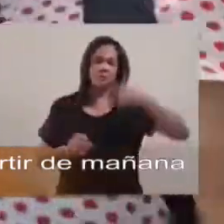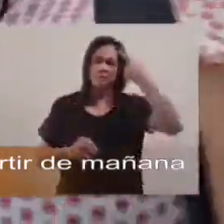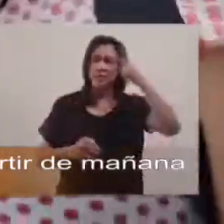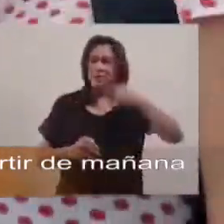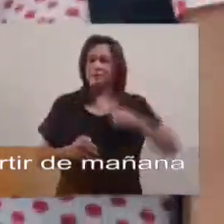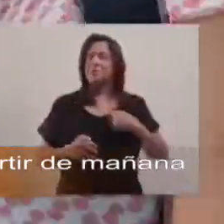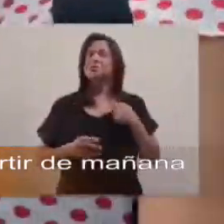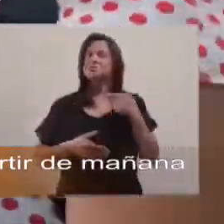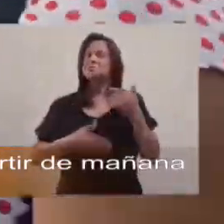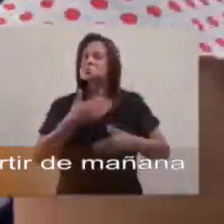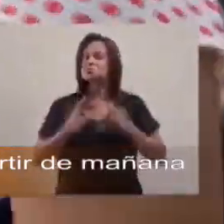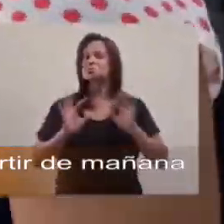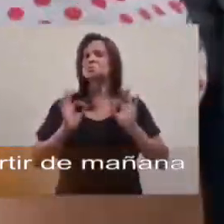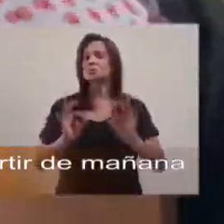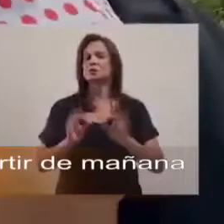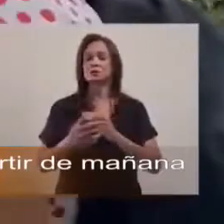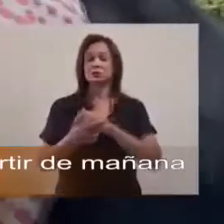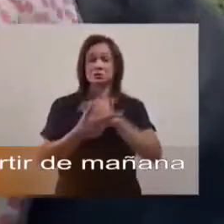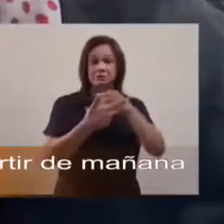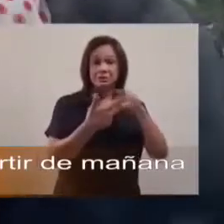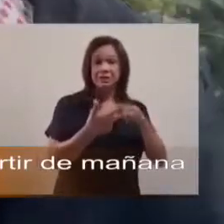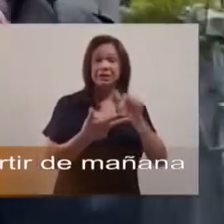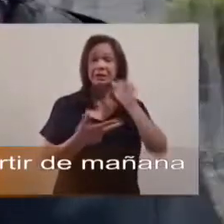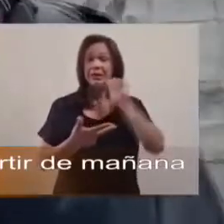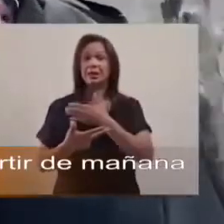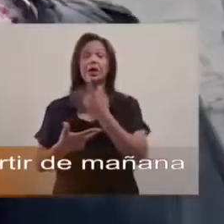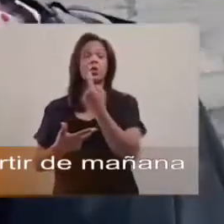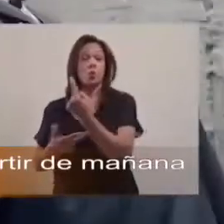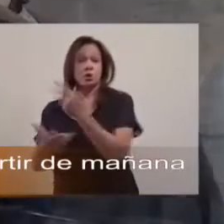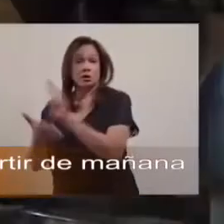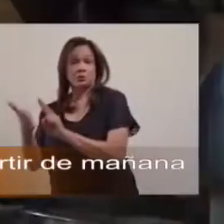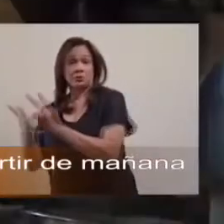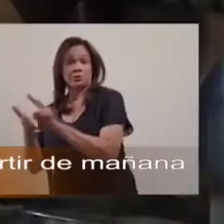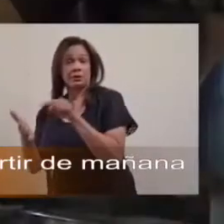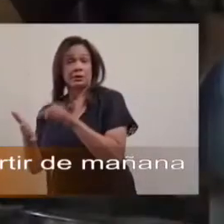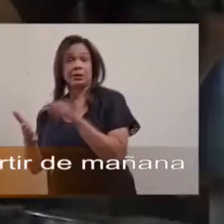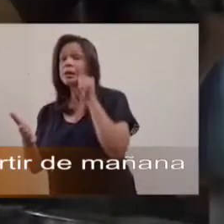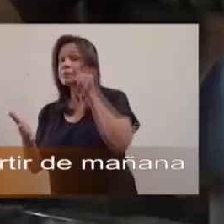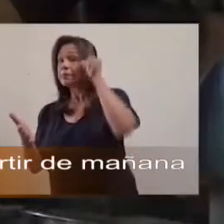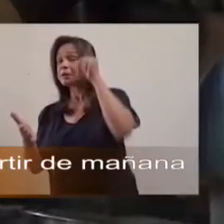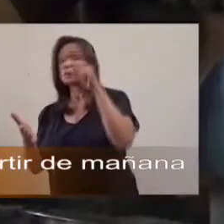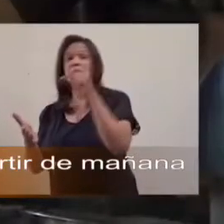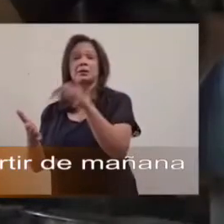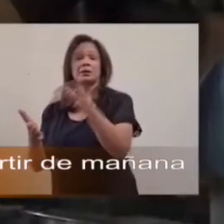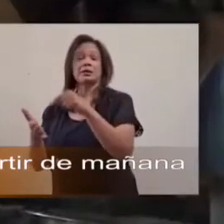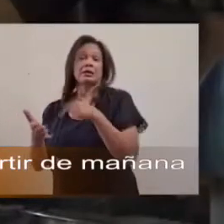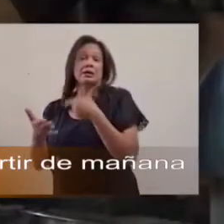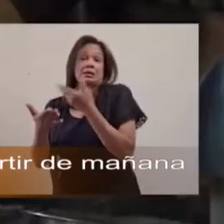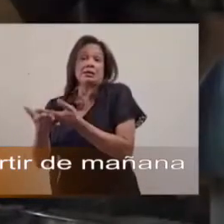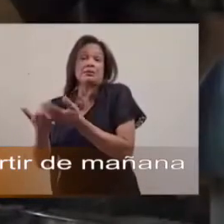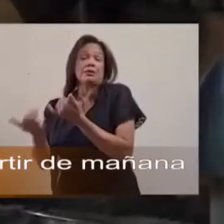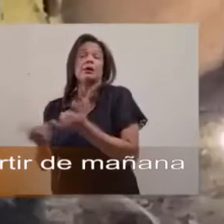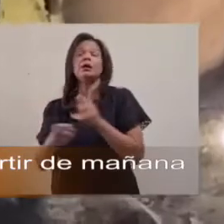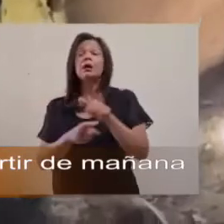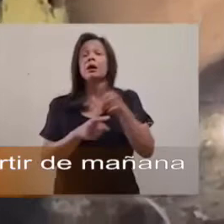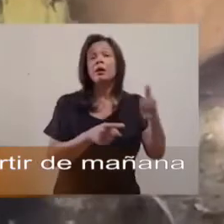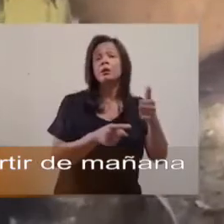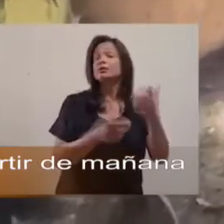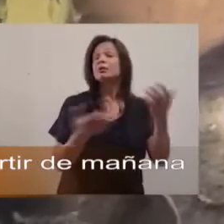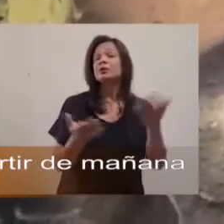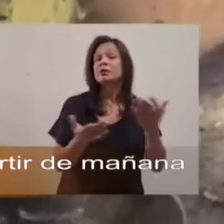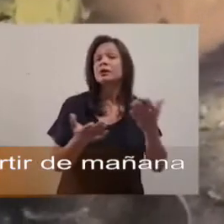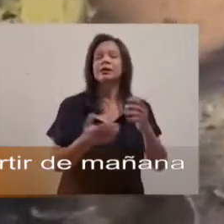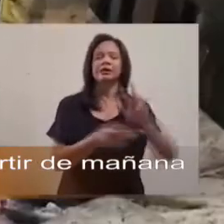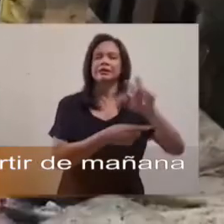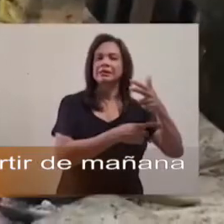en tanto que varias corrientes magisteriales de la Asociación Dominicana de Profesores, ADP, solicitan reevaluar la decisión de la